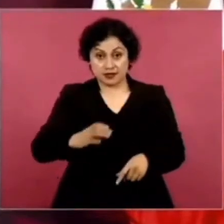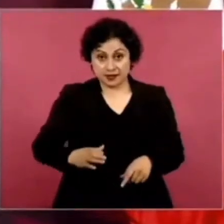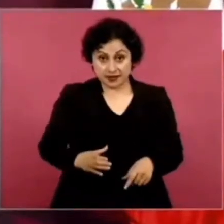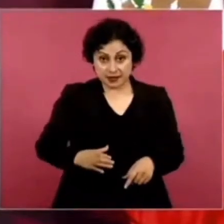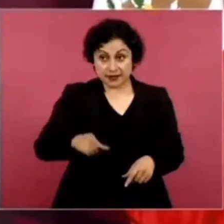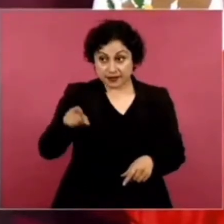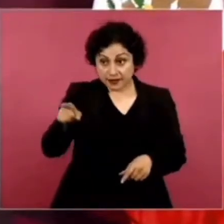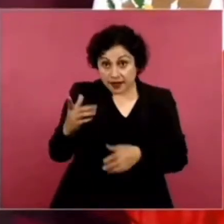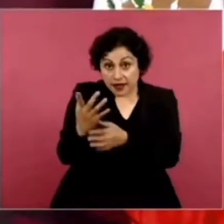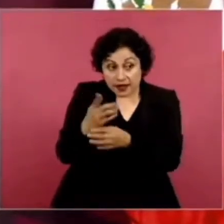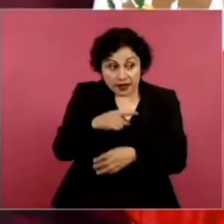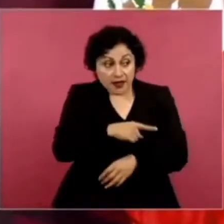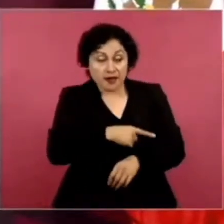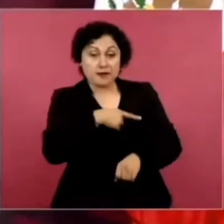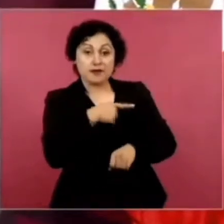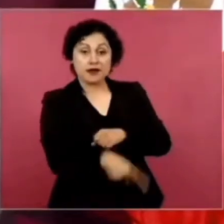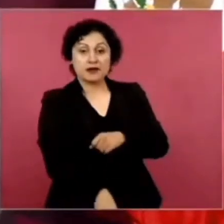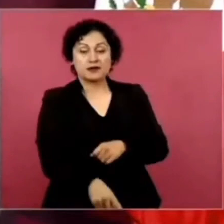Ya no funciona eso,